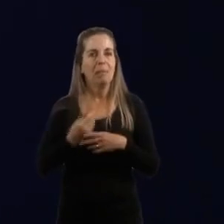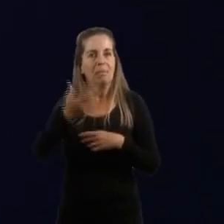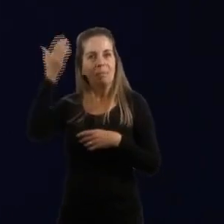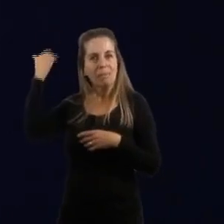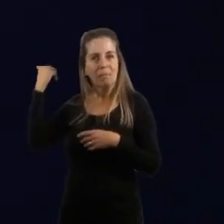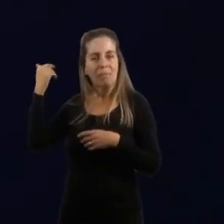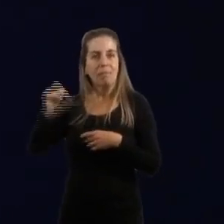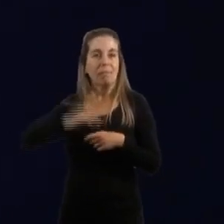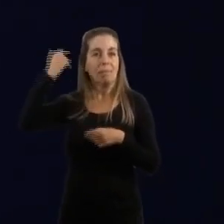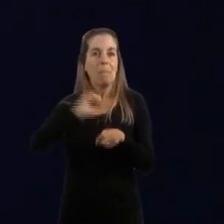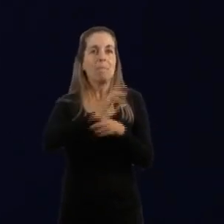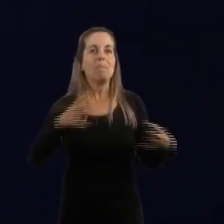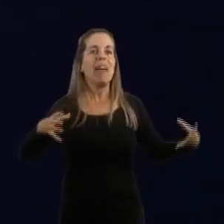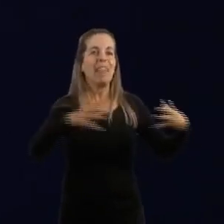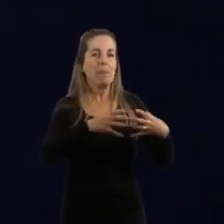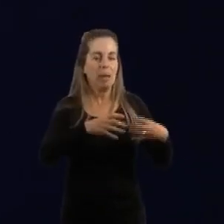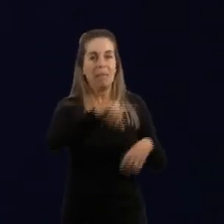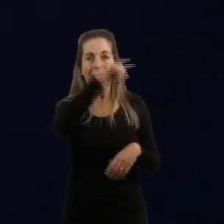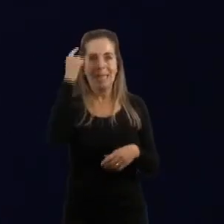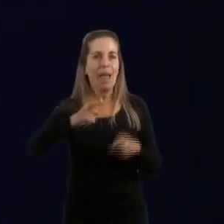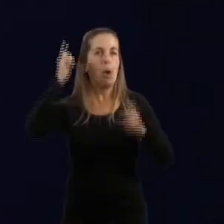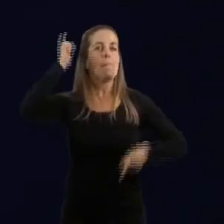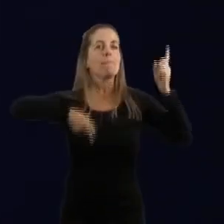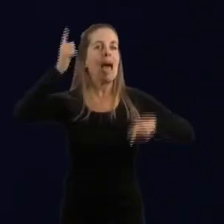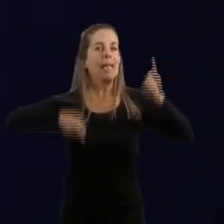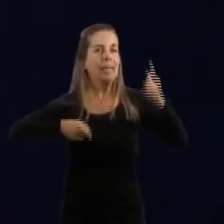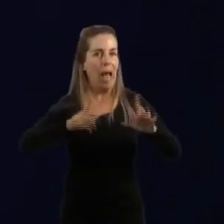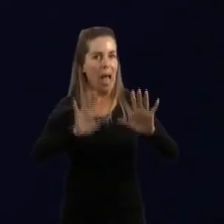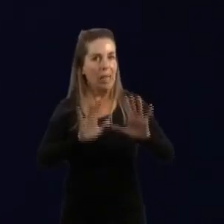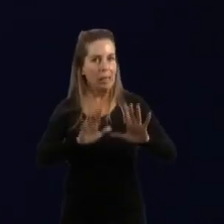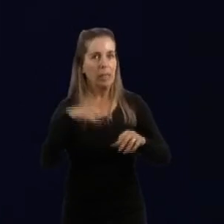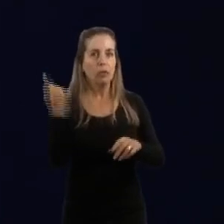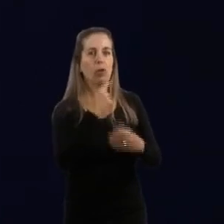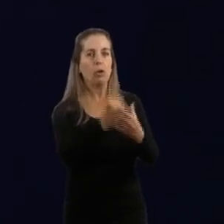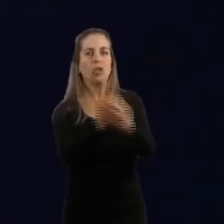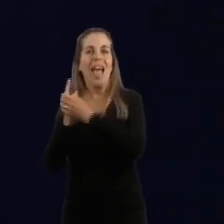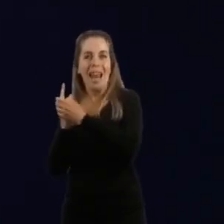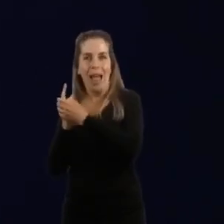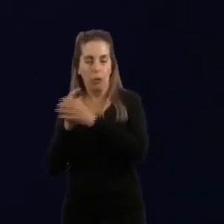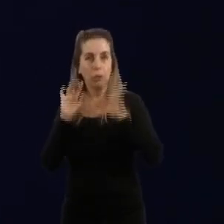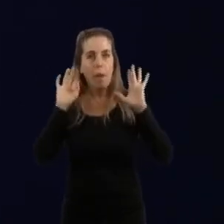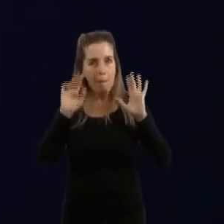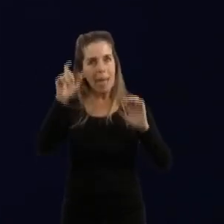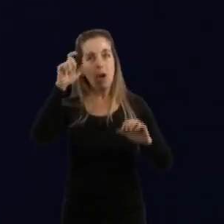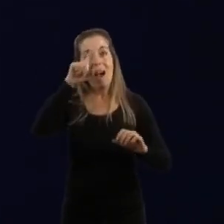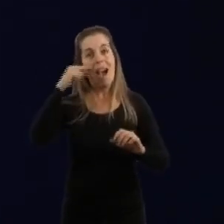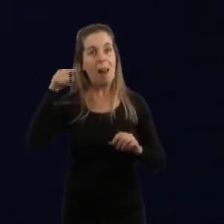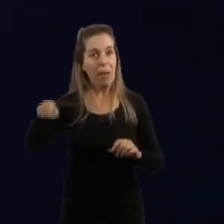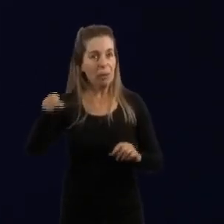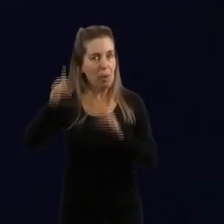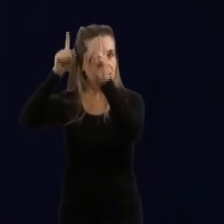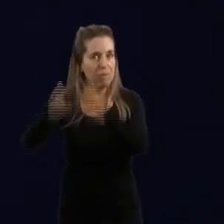a todos en la cuarentena, el poder del Estado no le llegó a él, porque él seguía haciendo sus fiestas en